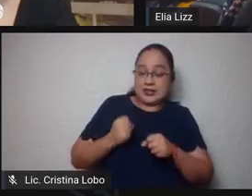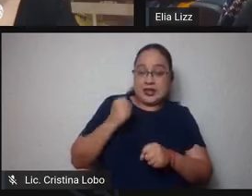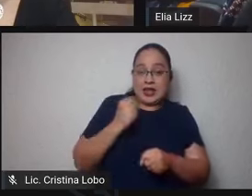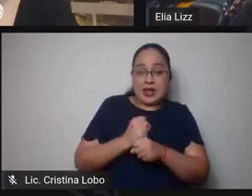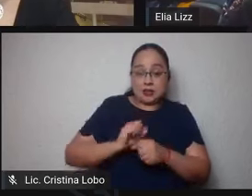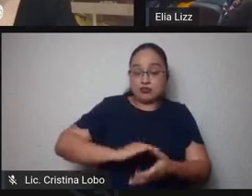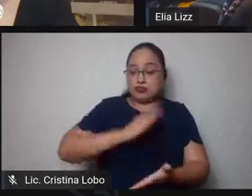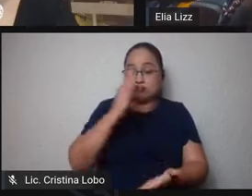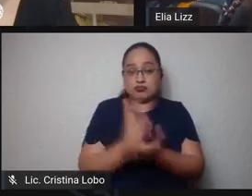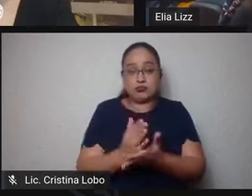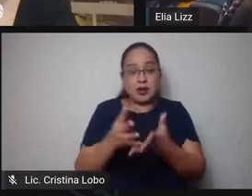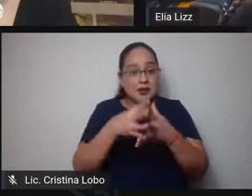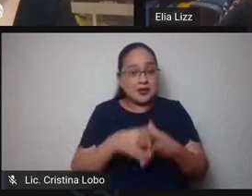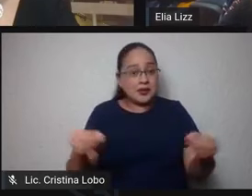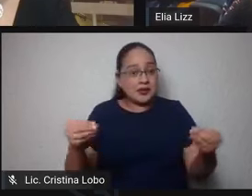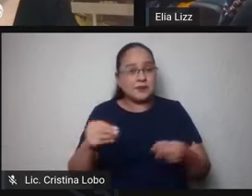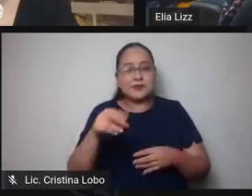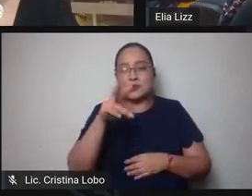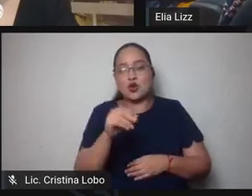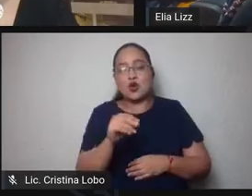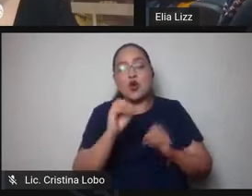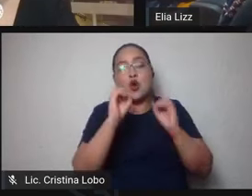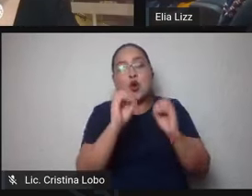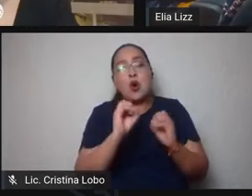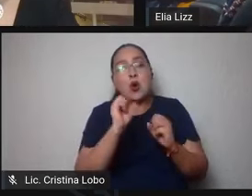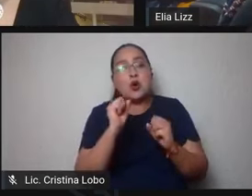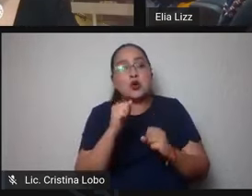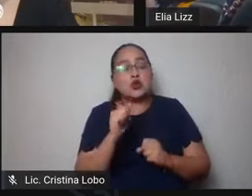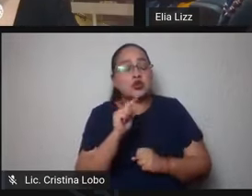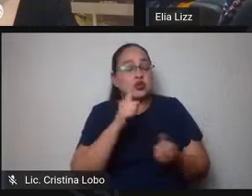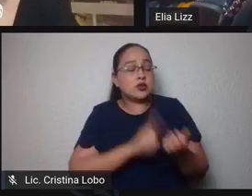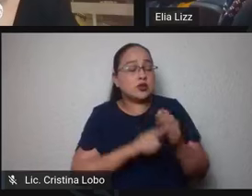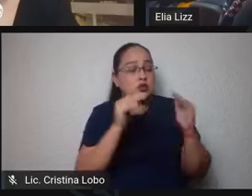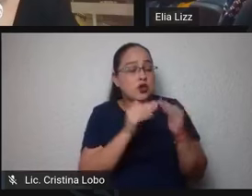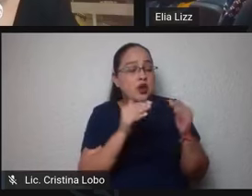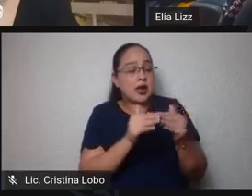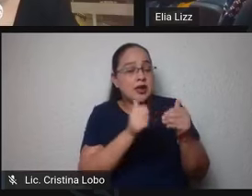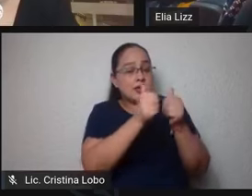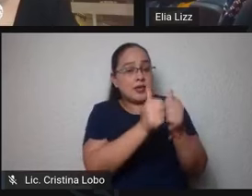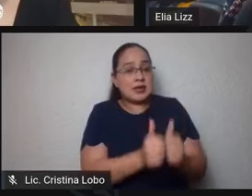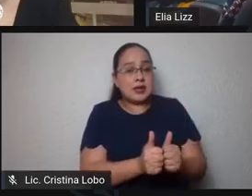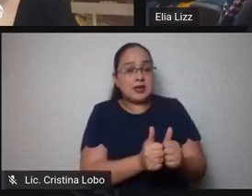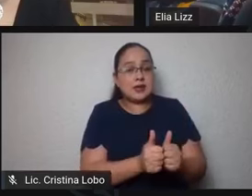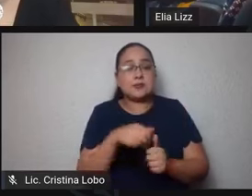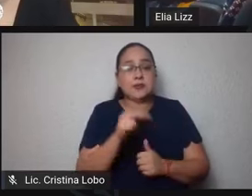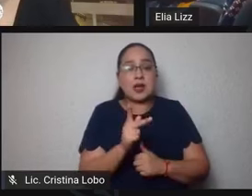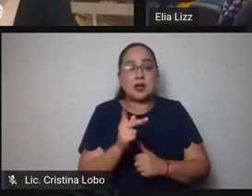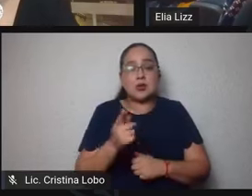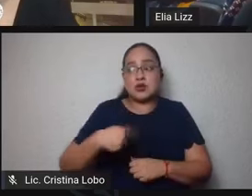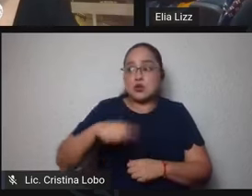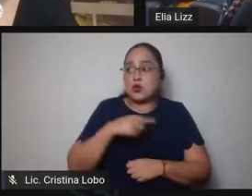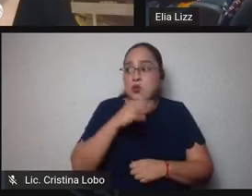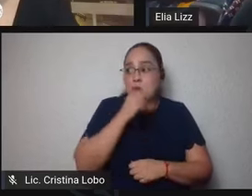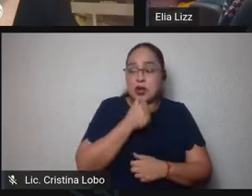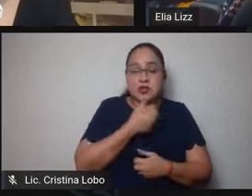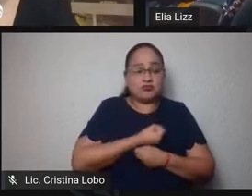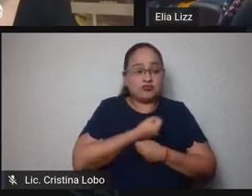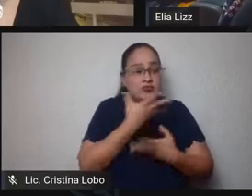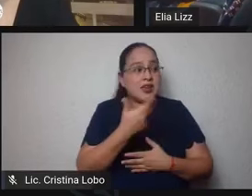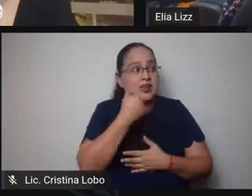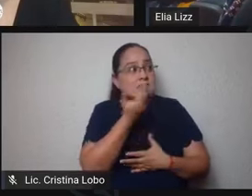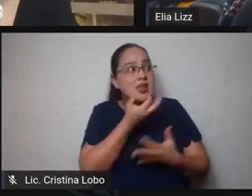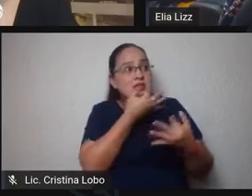muere, o voy a ser un objeto que me voy a quedar en casa y que además no me van a dar chance de expresar mi sexualidad. Otro